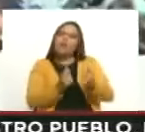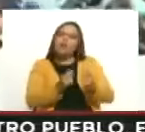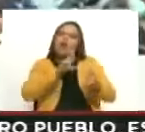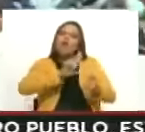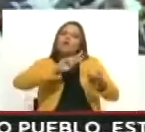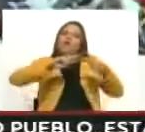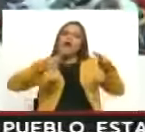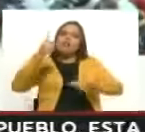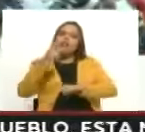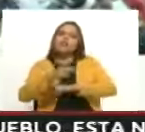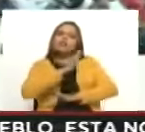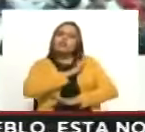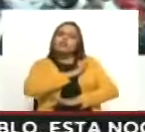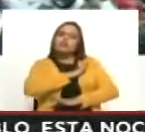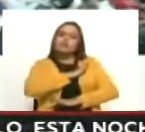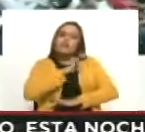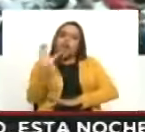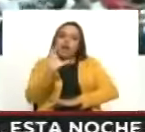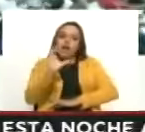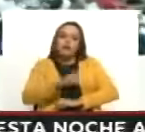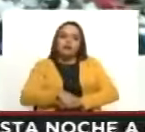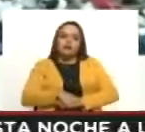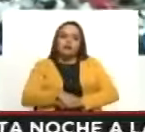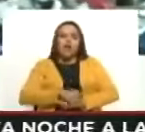¿Cuántas UPAS debe tener Caracas?